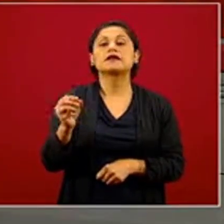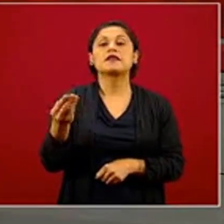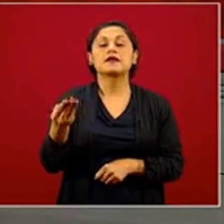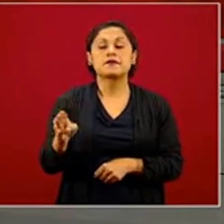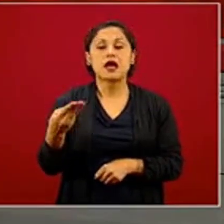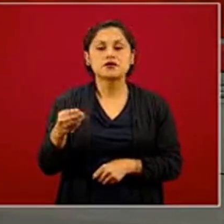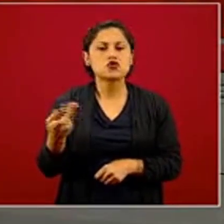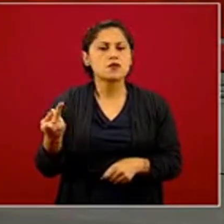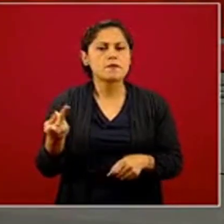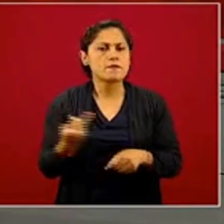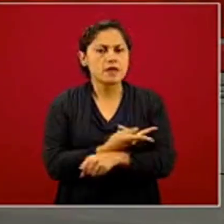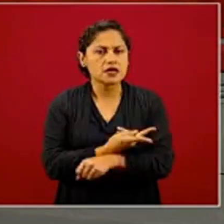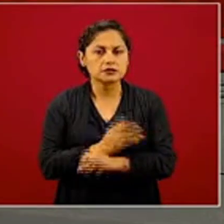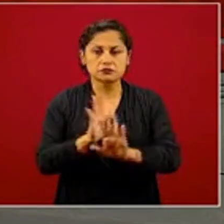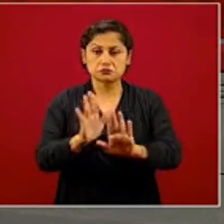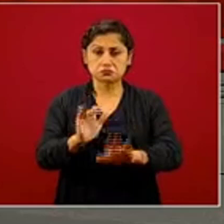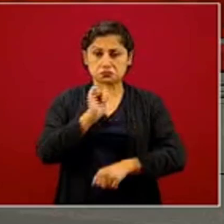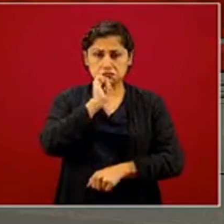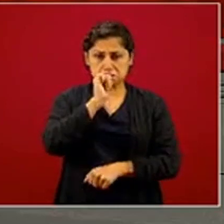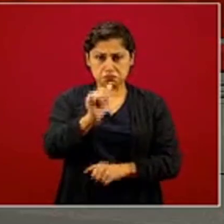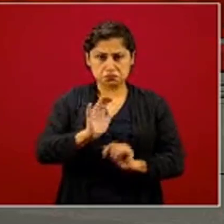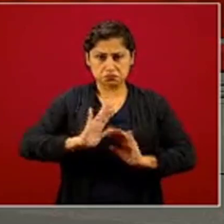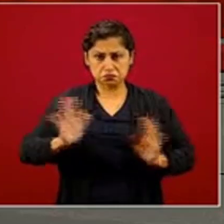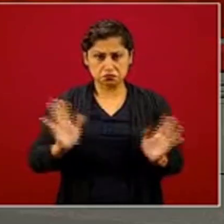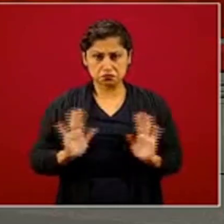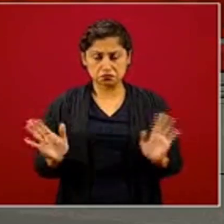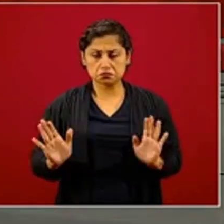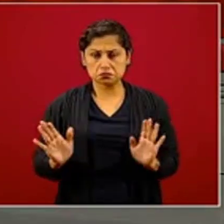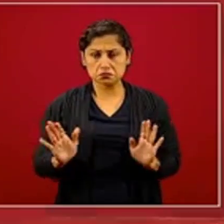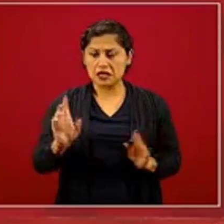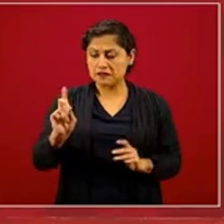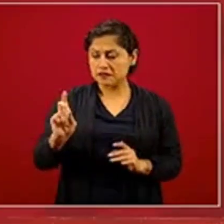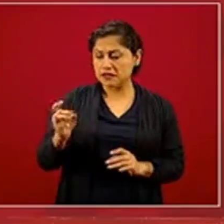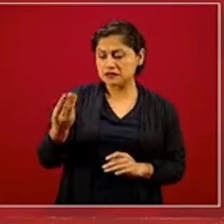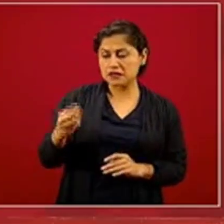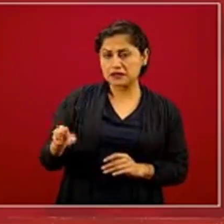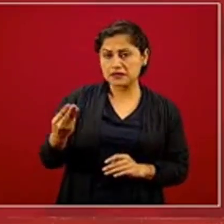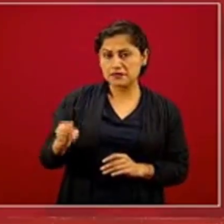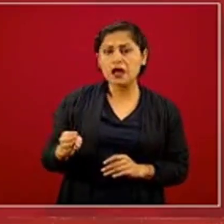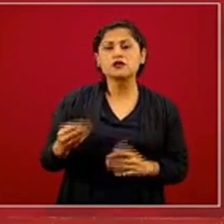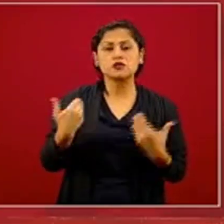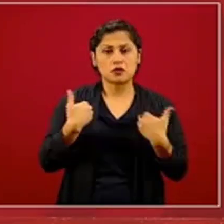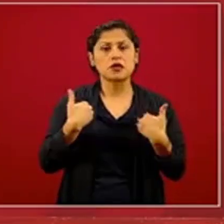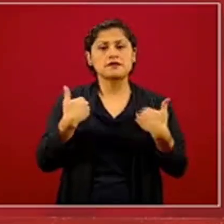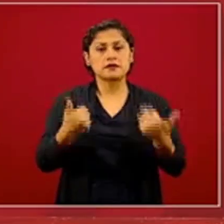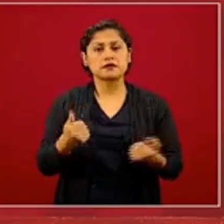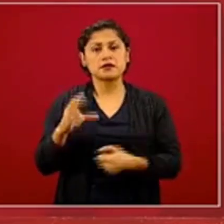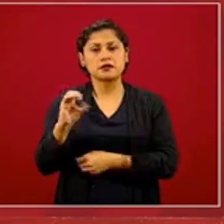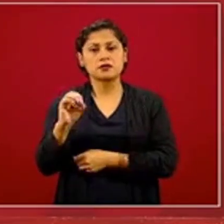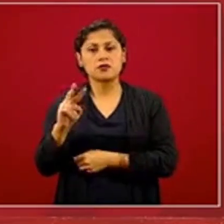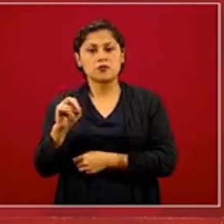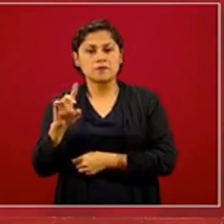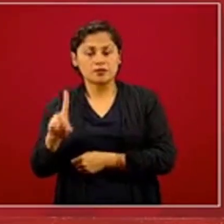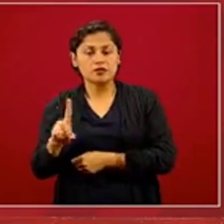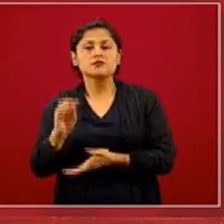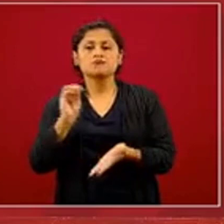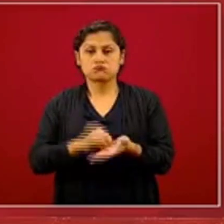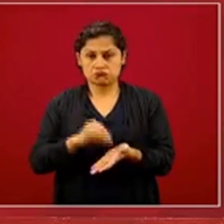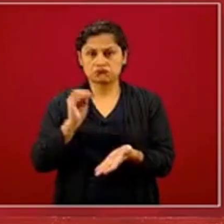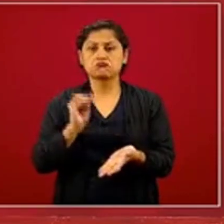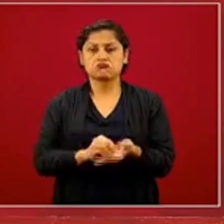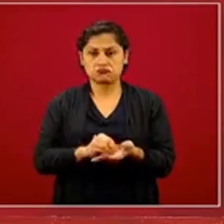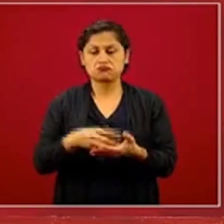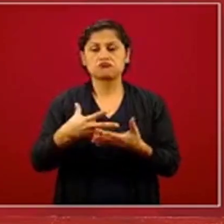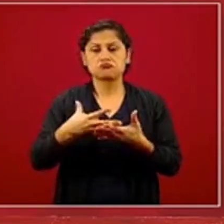tener conciencia que con respecto a COVID seguimos con una epidemia activa y que ha concluido el